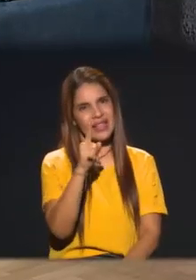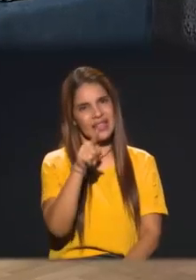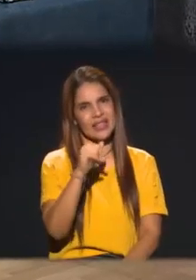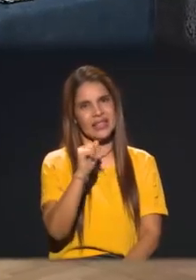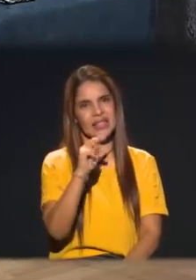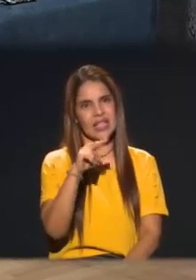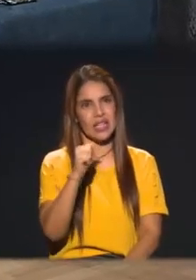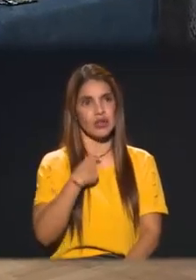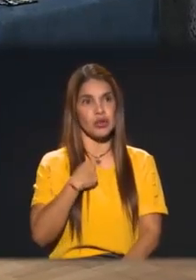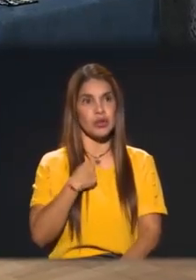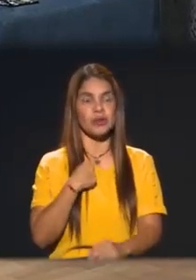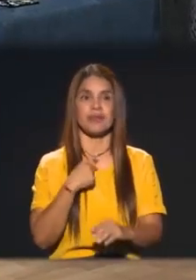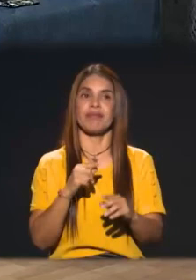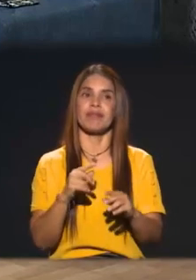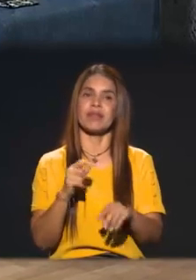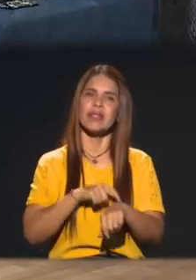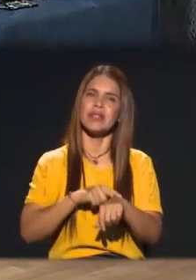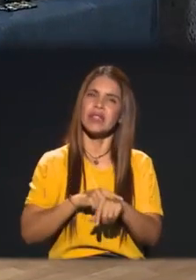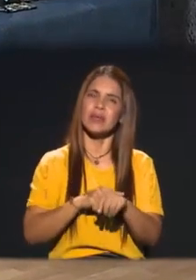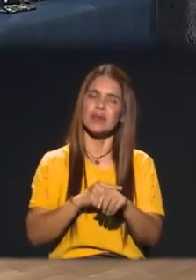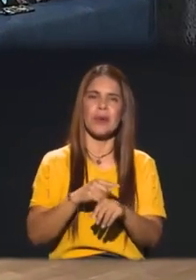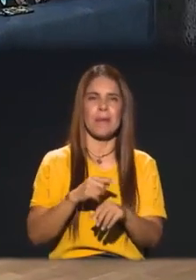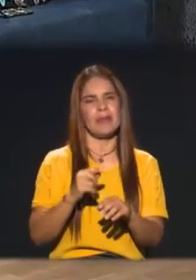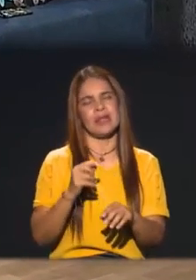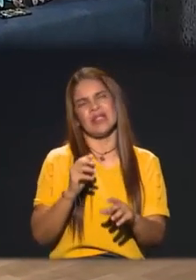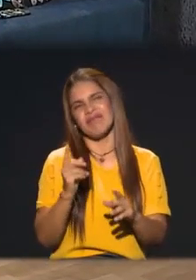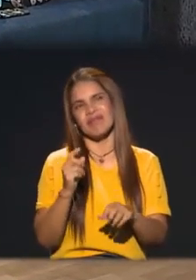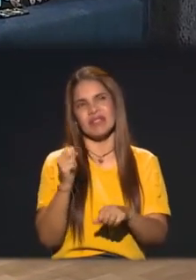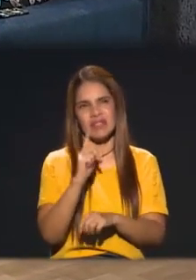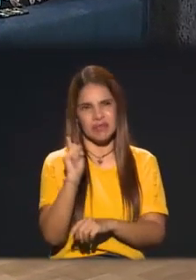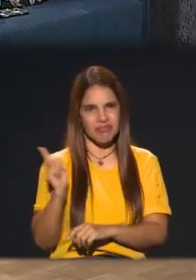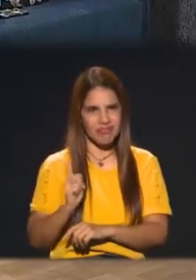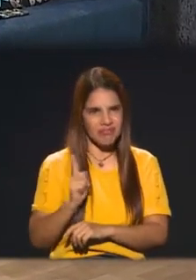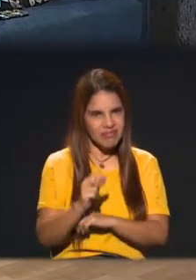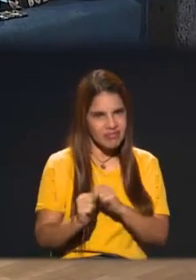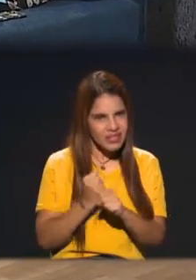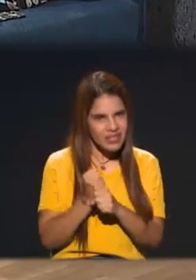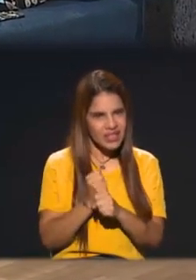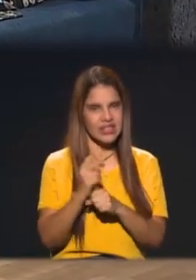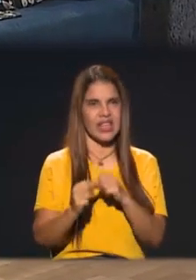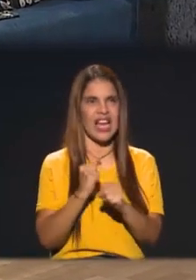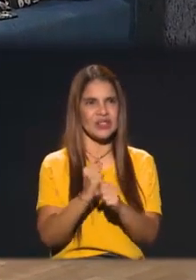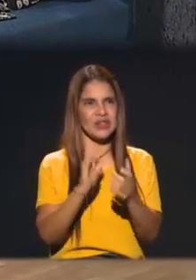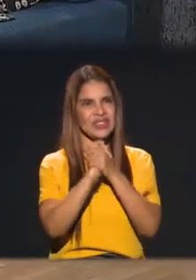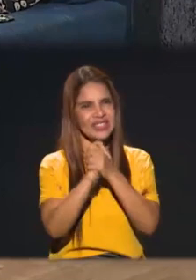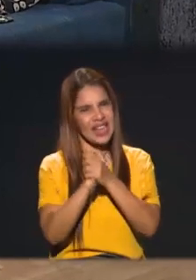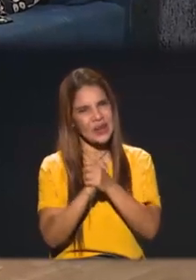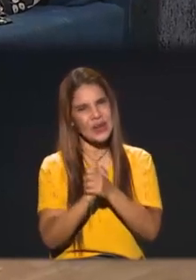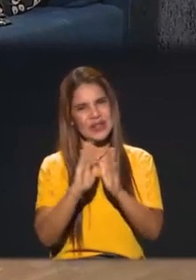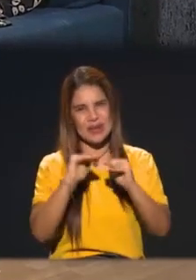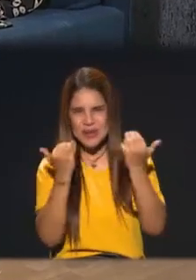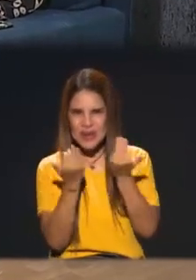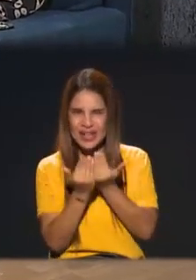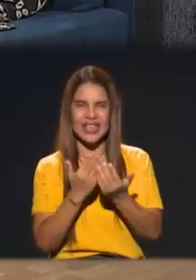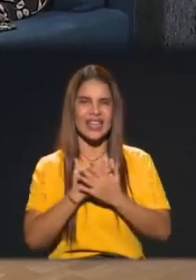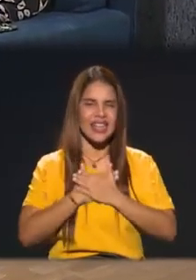el municipio de Medellín llevo 10 años. 10 años, en ese momento estoy en la institución educativa Cristo Rey, un saludito a mis